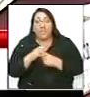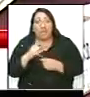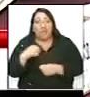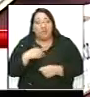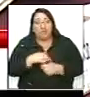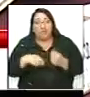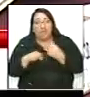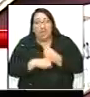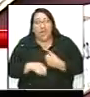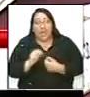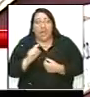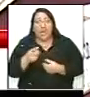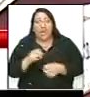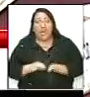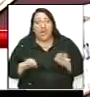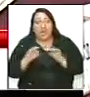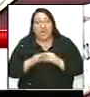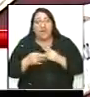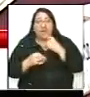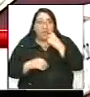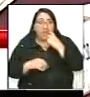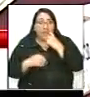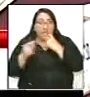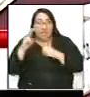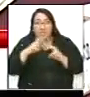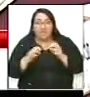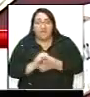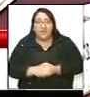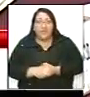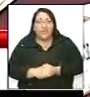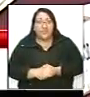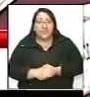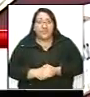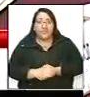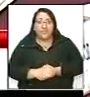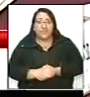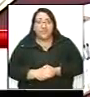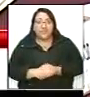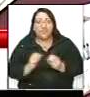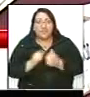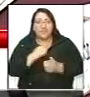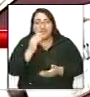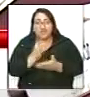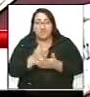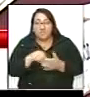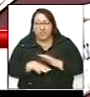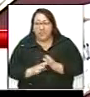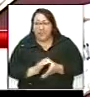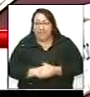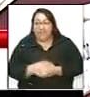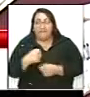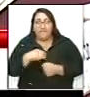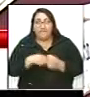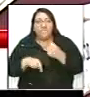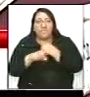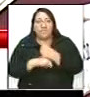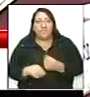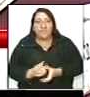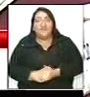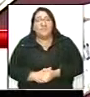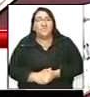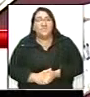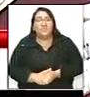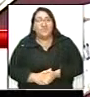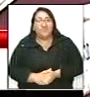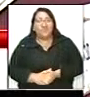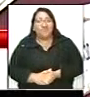país? Y sería interesante, ya que usted va a analizar bien en compacto, digamos, el problema de nuestro país, me gustaría